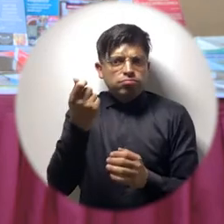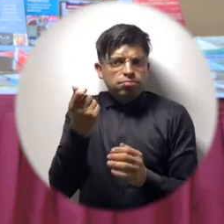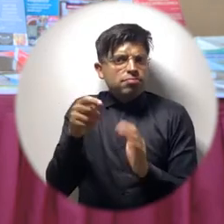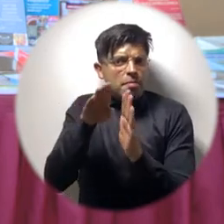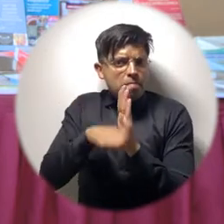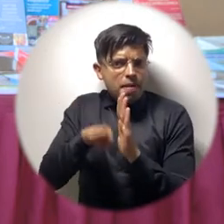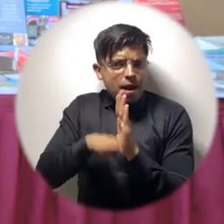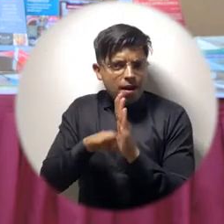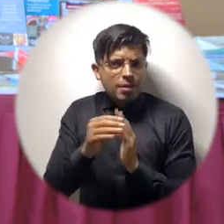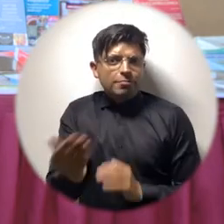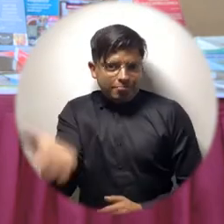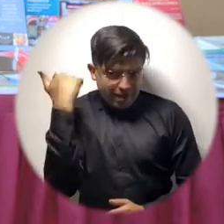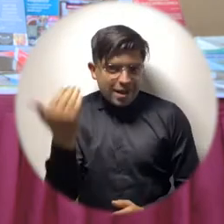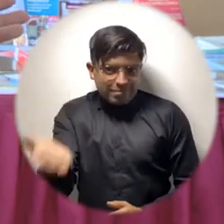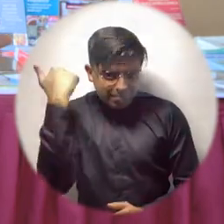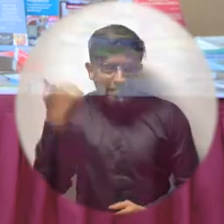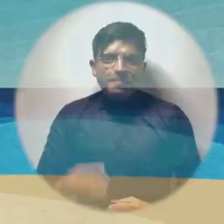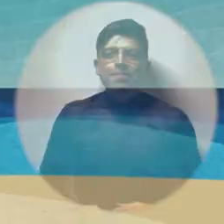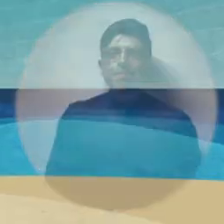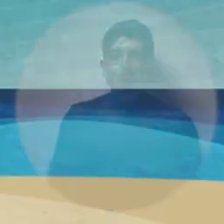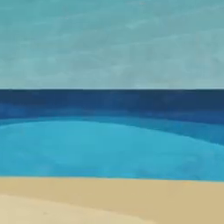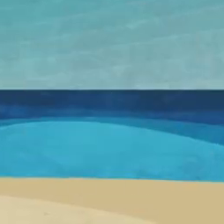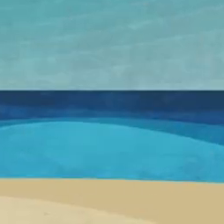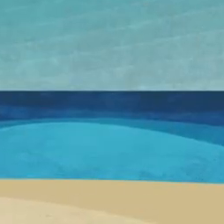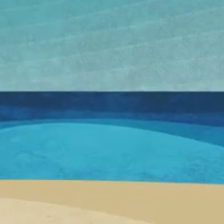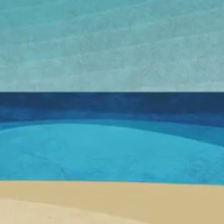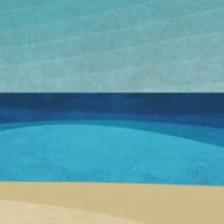muchos descuentos y bueno, los esperamos.